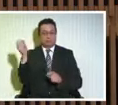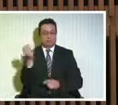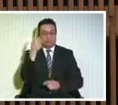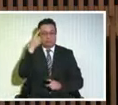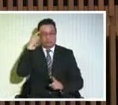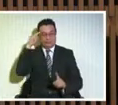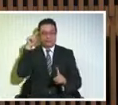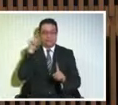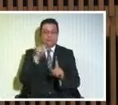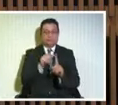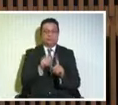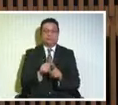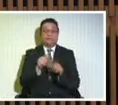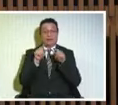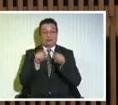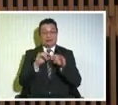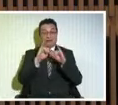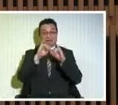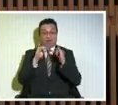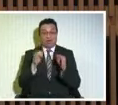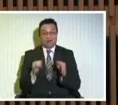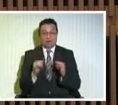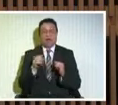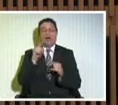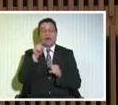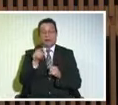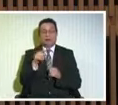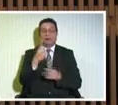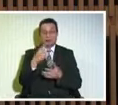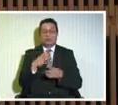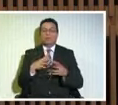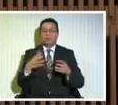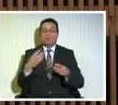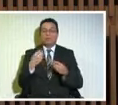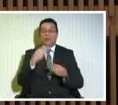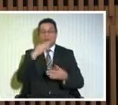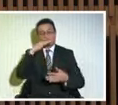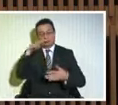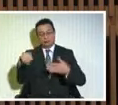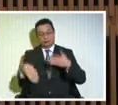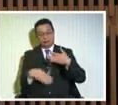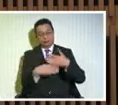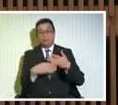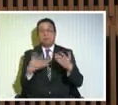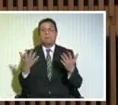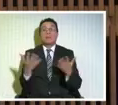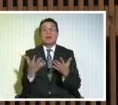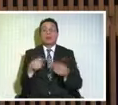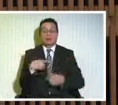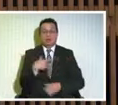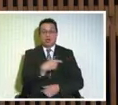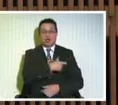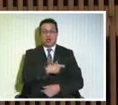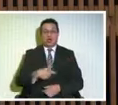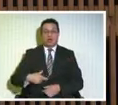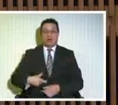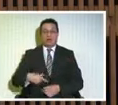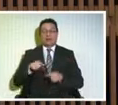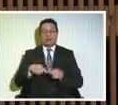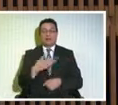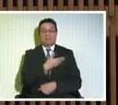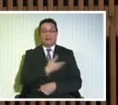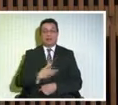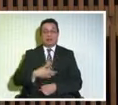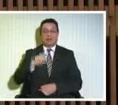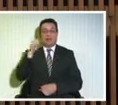Y de esa manera es un tremendo complemento para lo que como gobierno y lo que el presidente